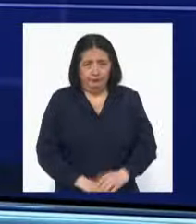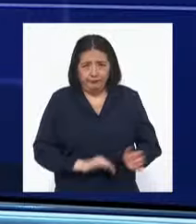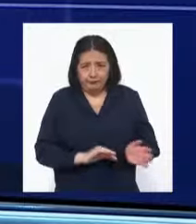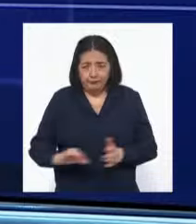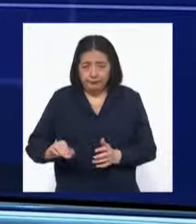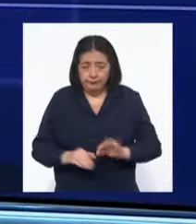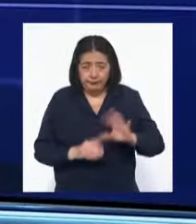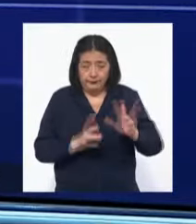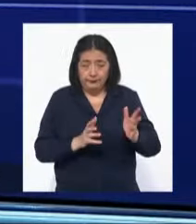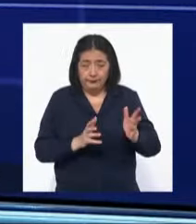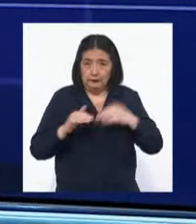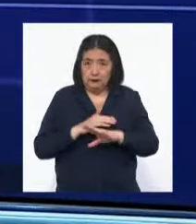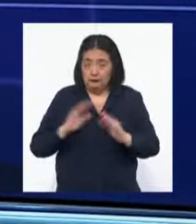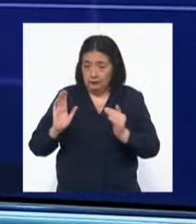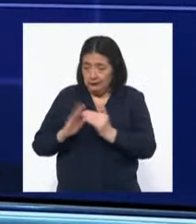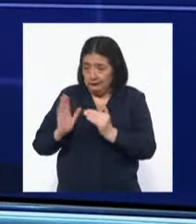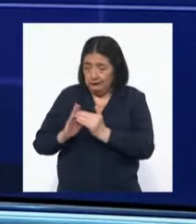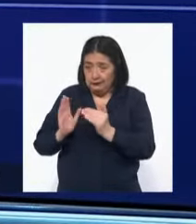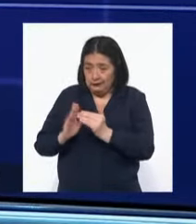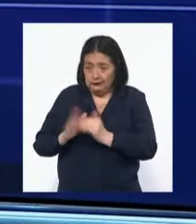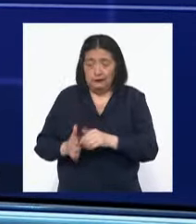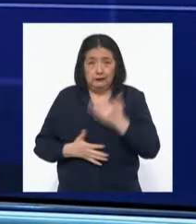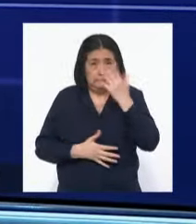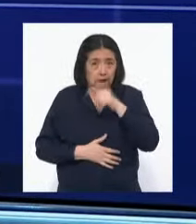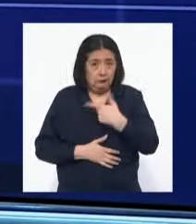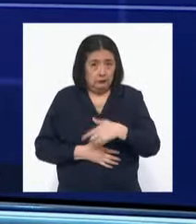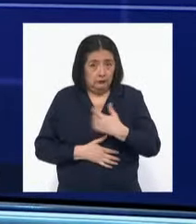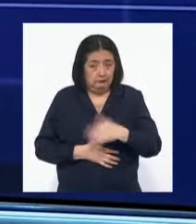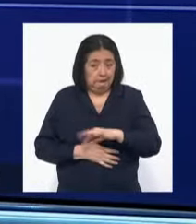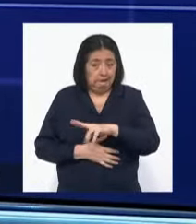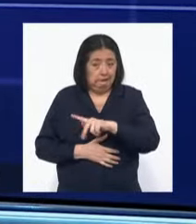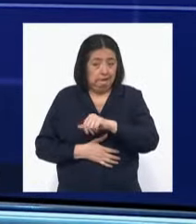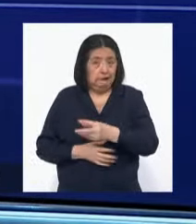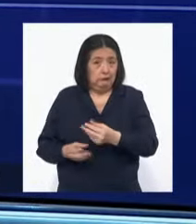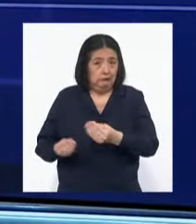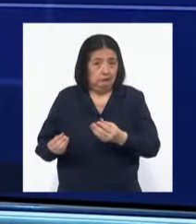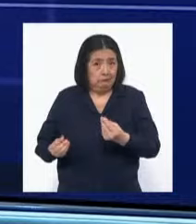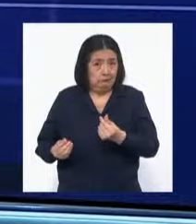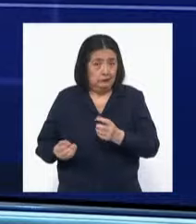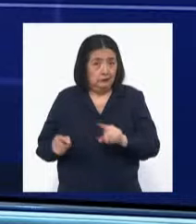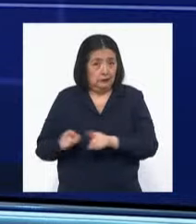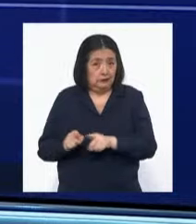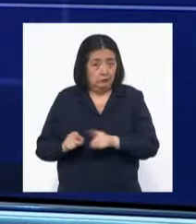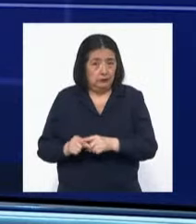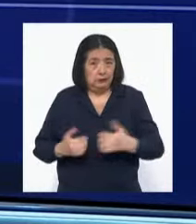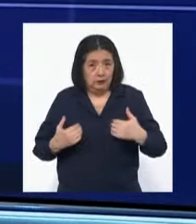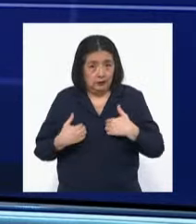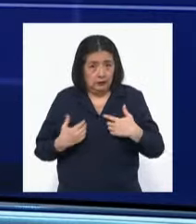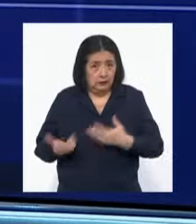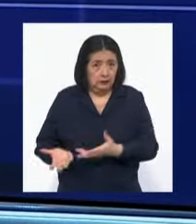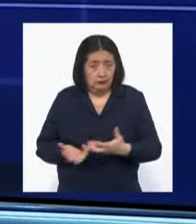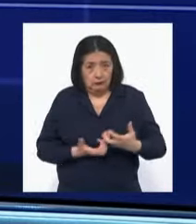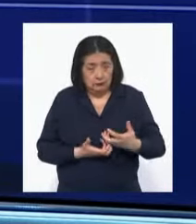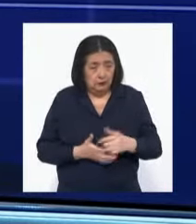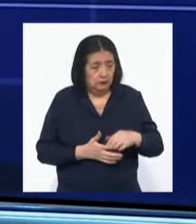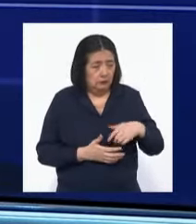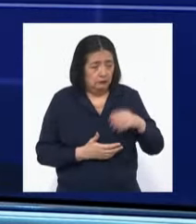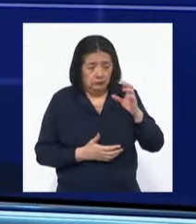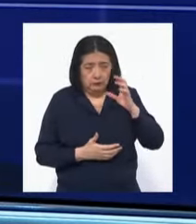Delincuentes irrumpieron en una casa en San Martín de Porres para robar una fuerte suma de dinero. Incluso se llevaron a la mascota, quien busca a la